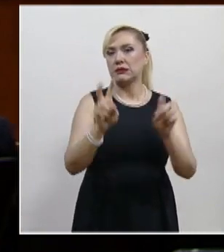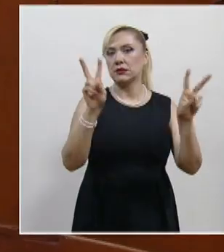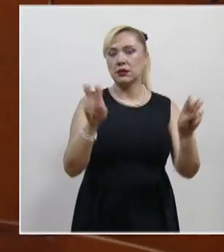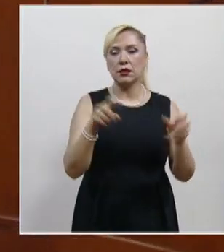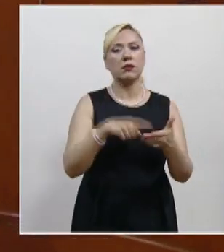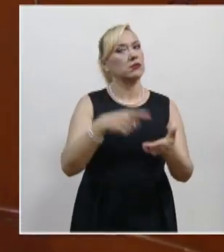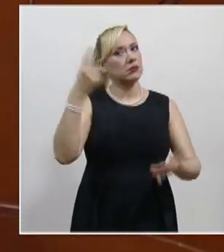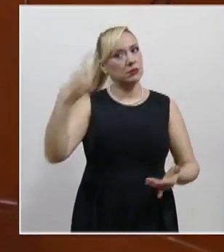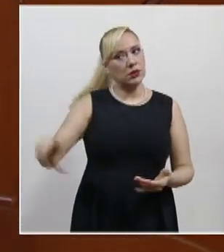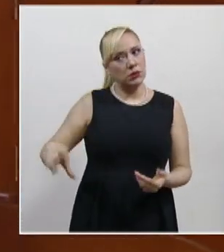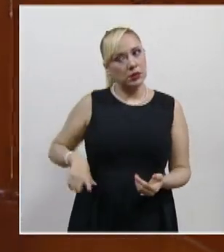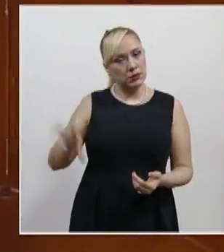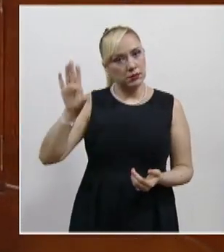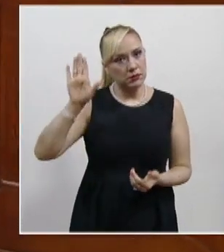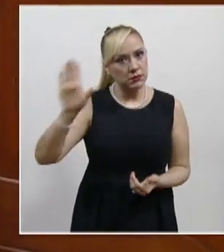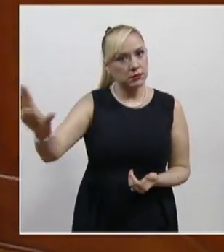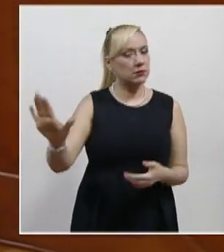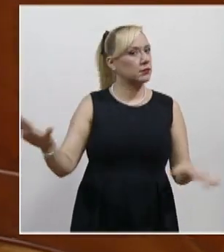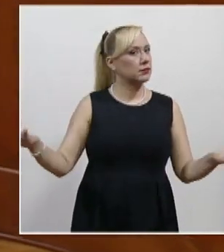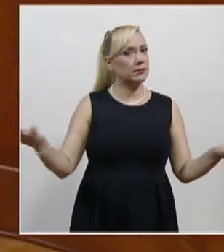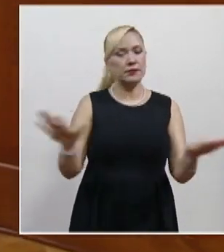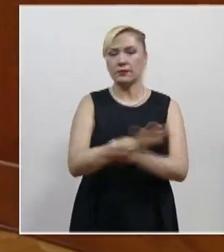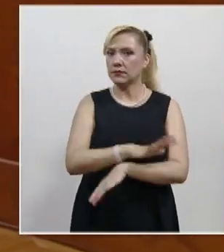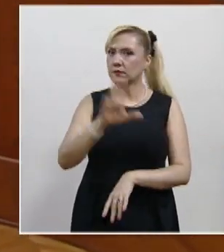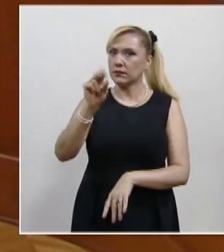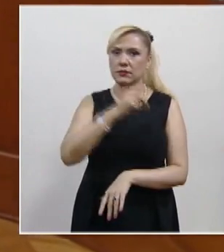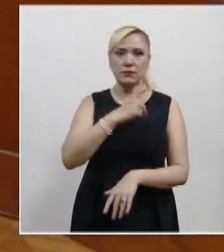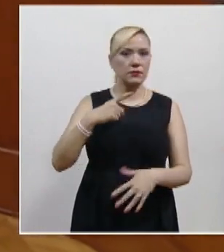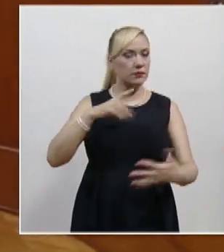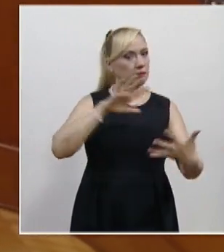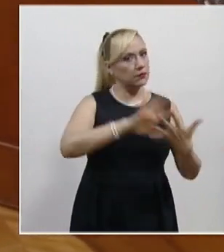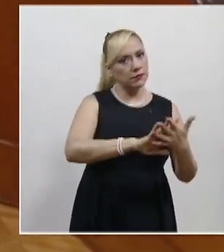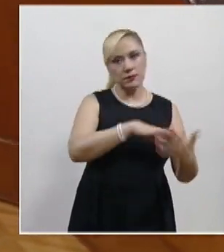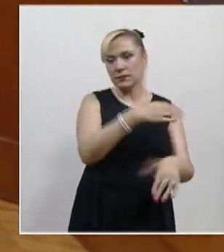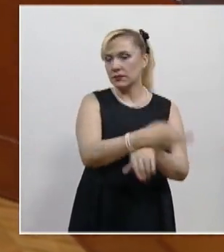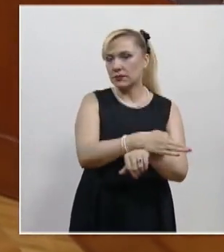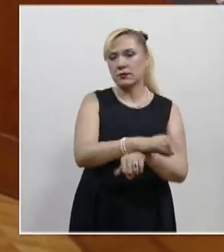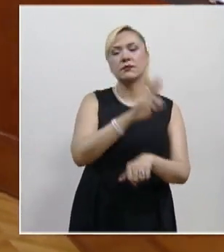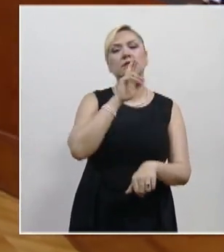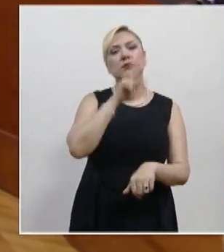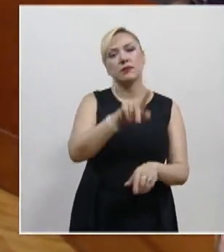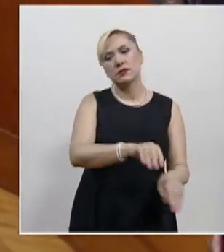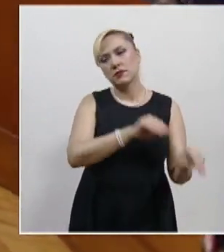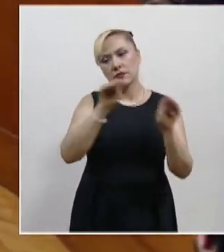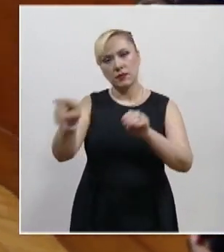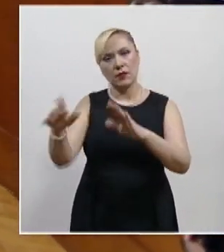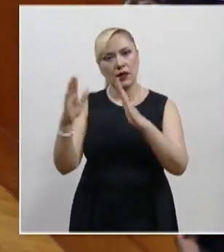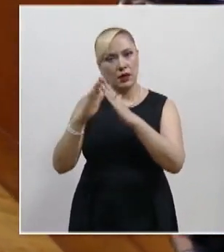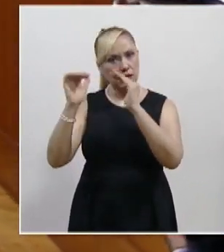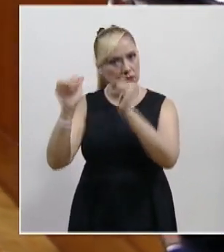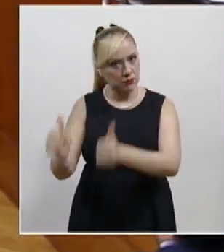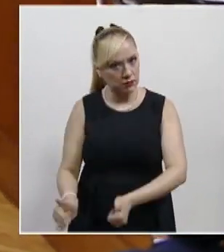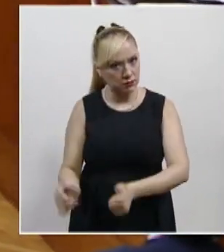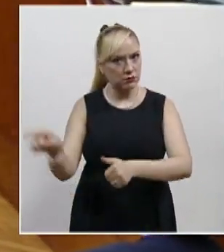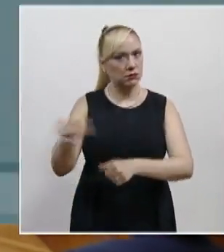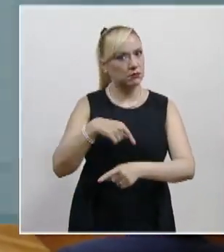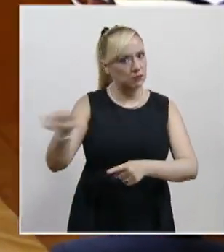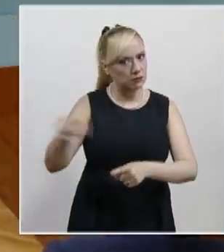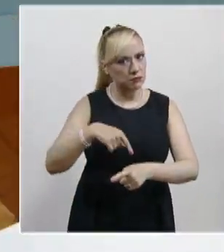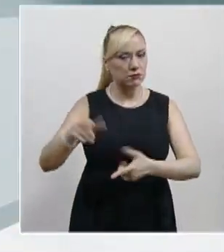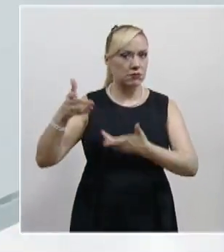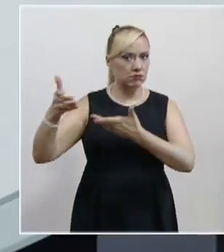que se ordenaba al Estado mexicano cambiar la medida cautelar de prisión preventiva al señor Luis Pascual.